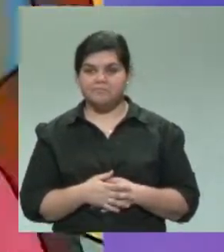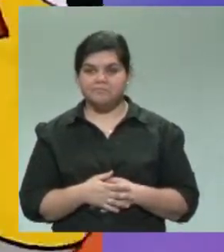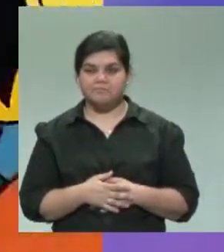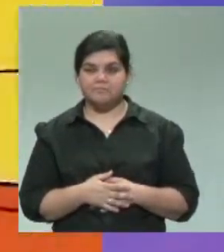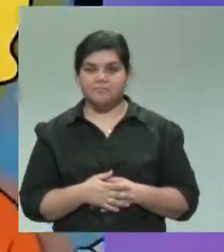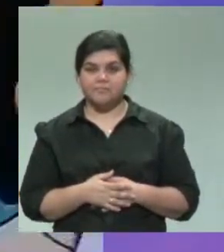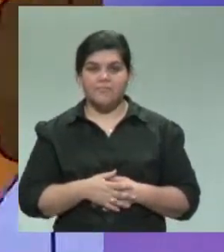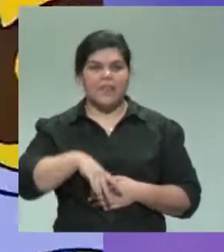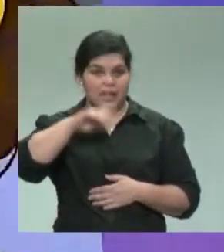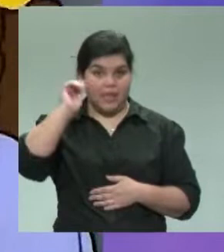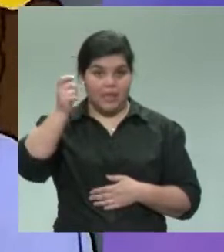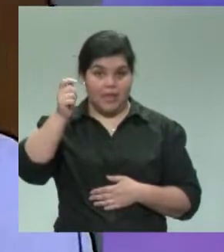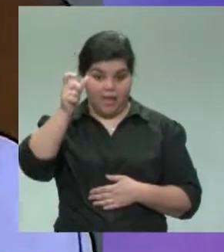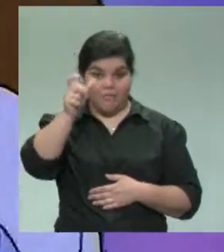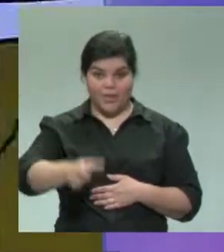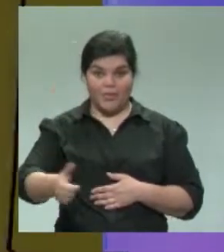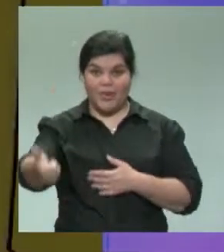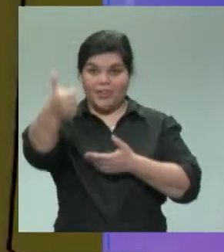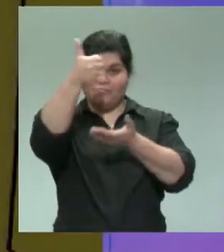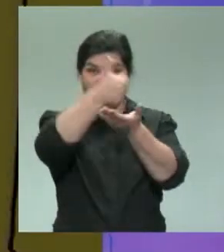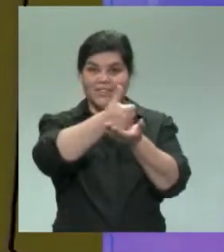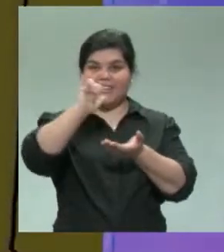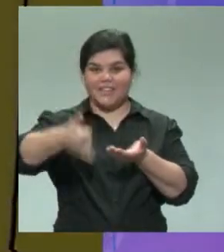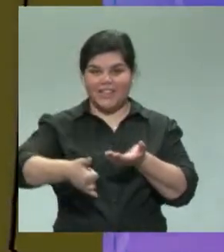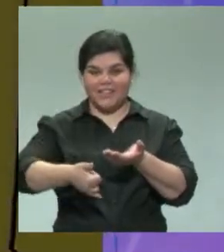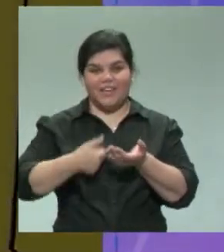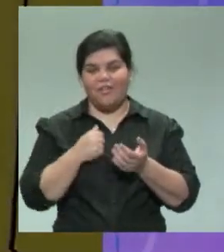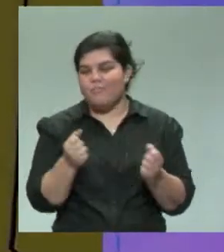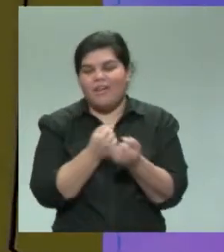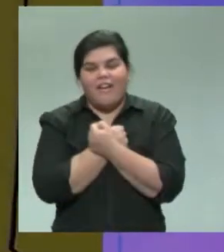Y quien lo haga tendrá un lugar en mi corazón.